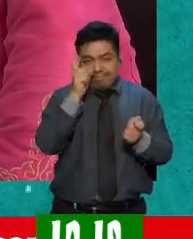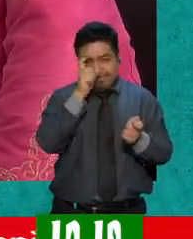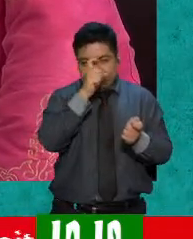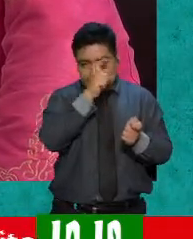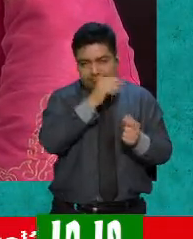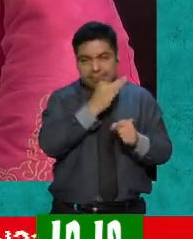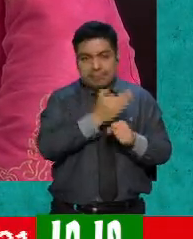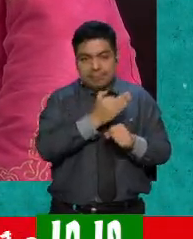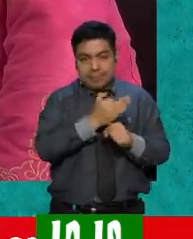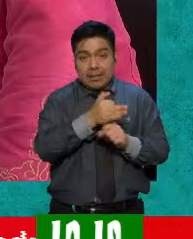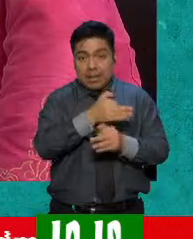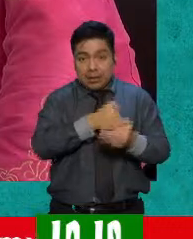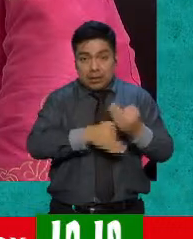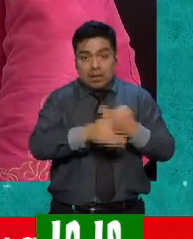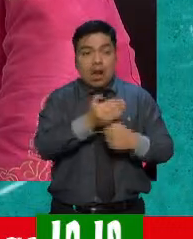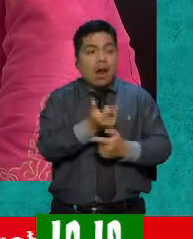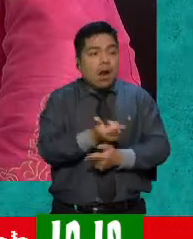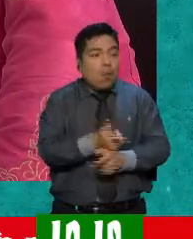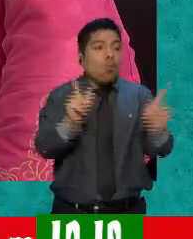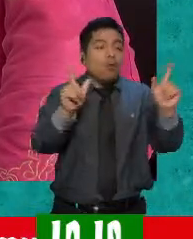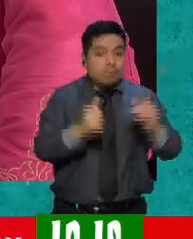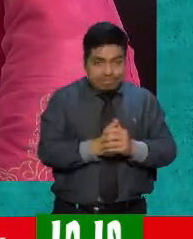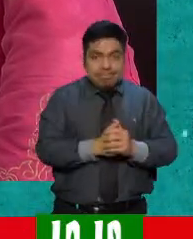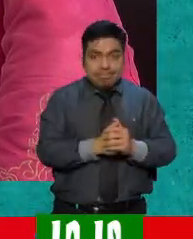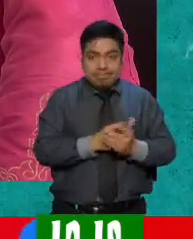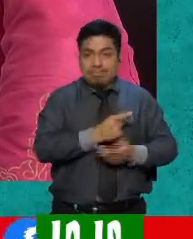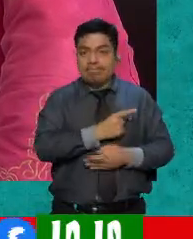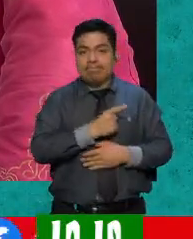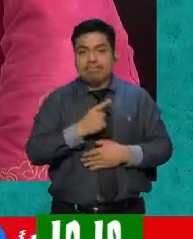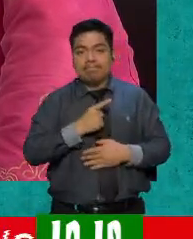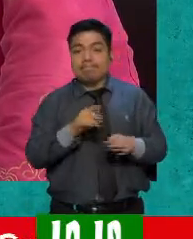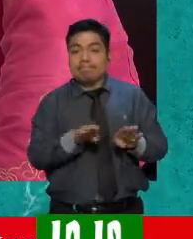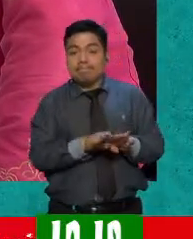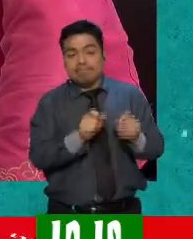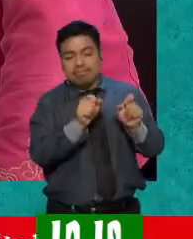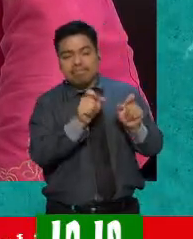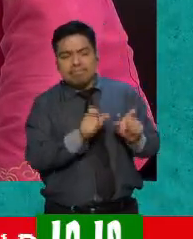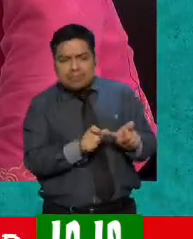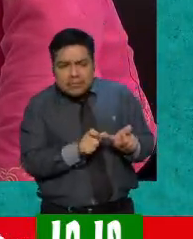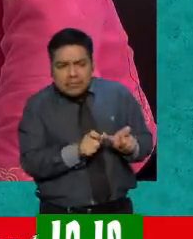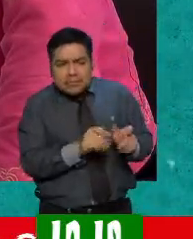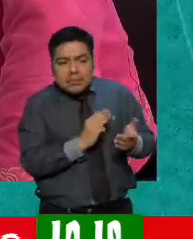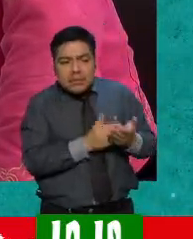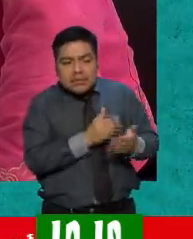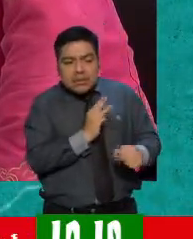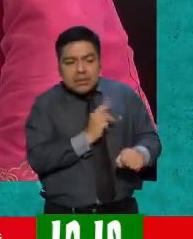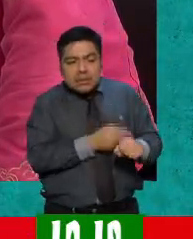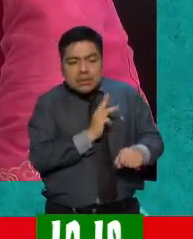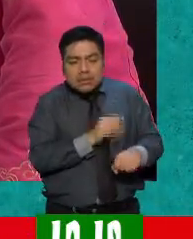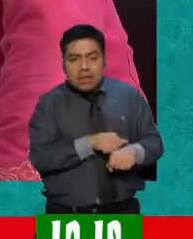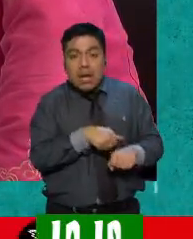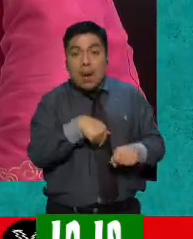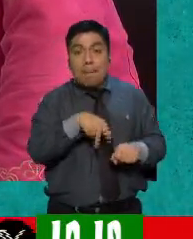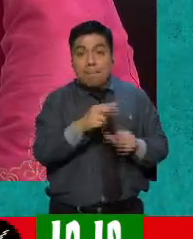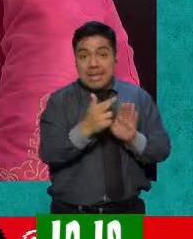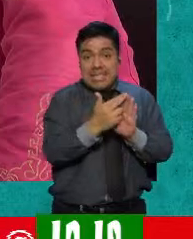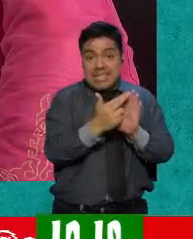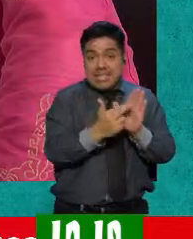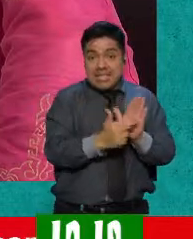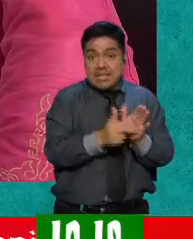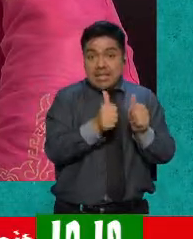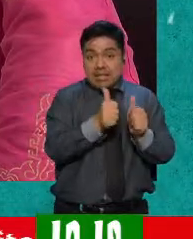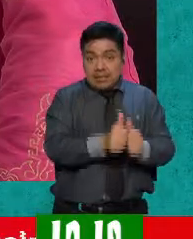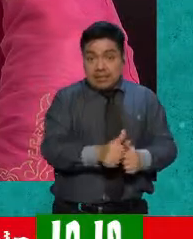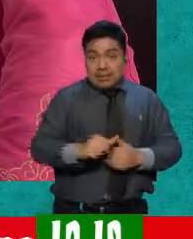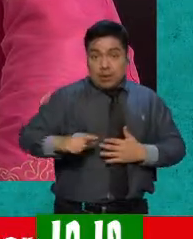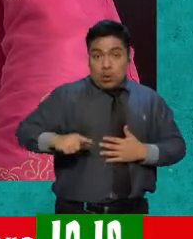una democracia, pues podríamos entender que el discurso de odio lo identificamos y podemos sancionarlo. Pero imagínate que esa regla se quede y llegue un